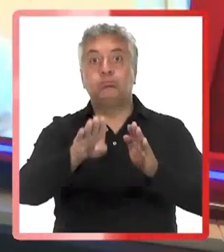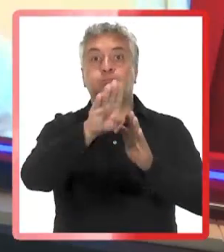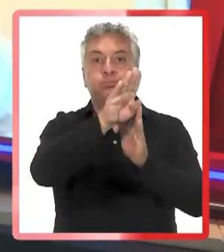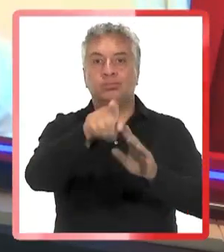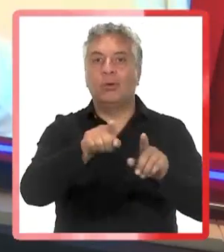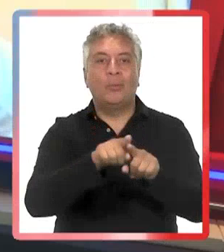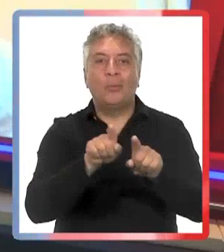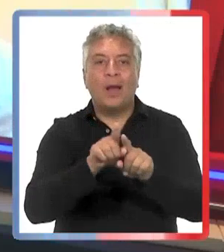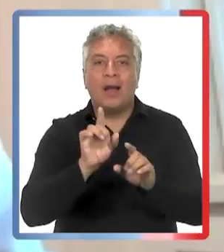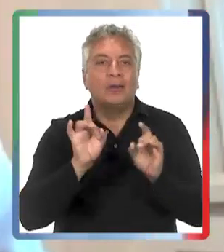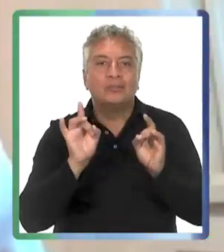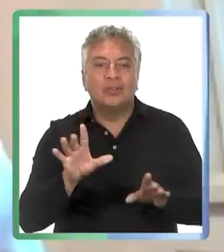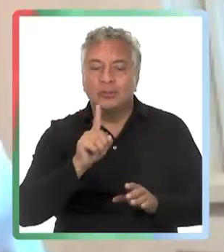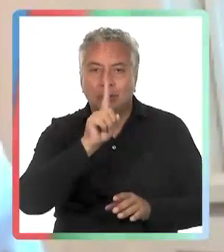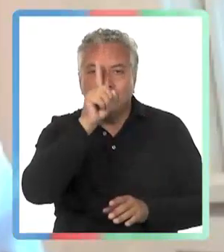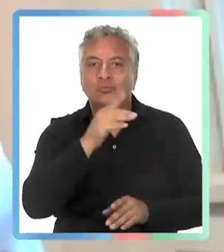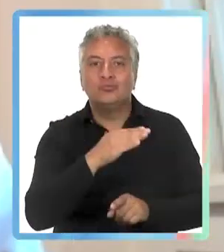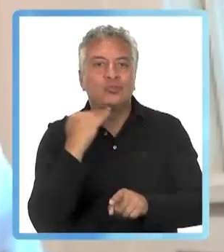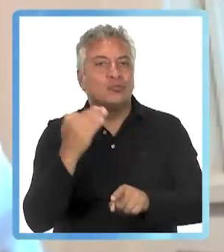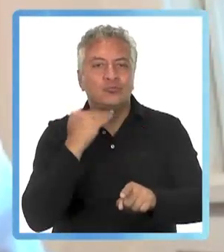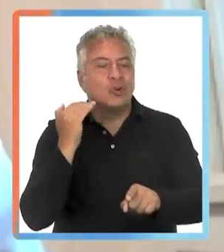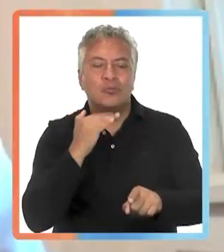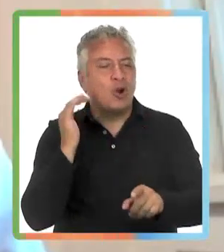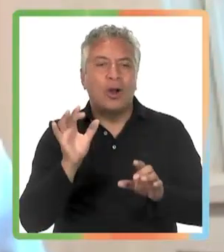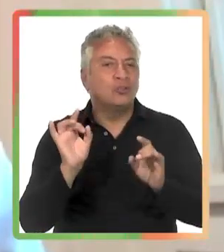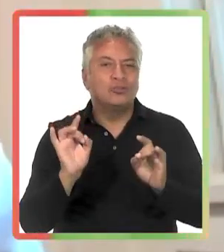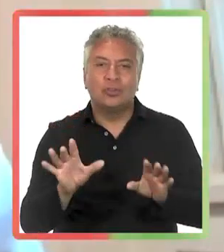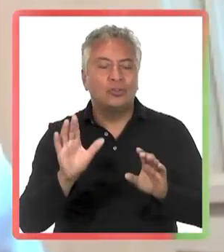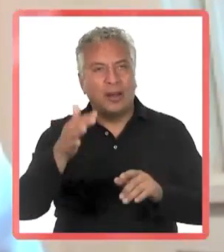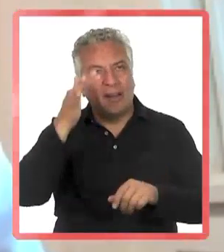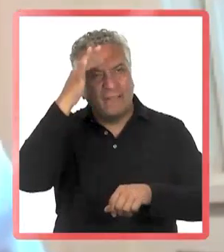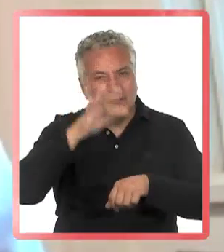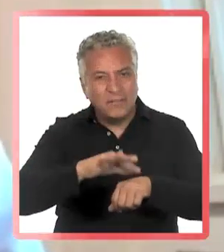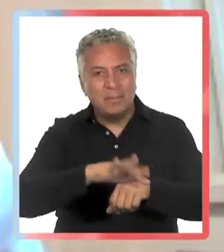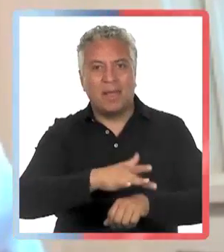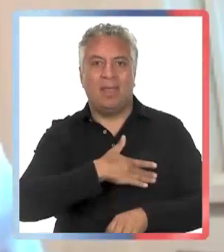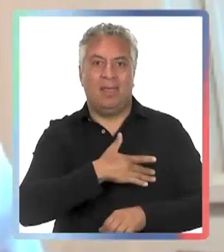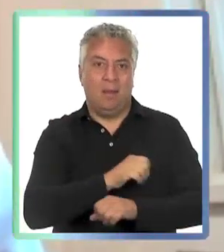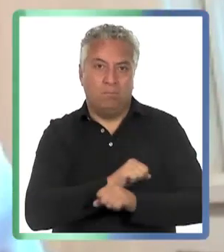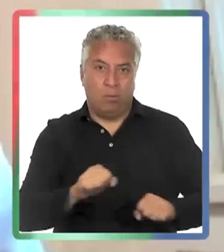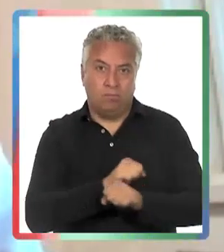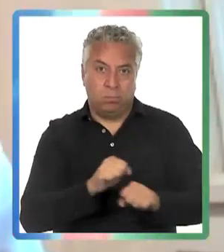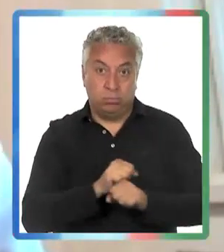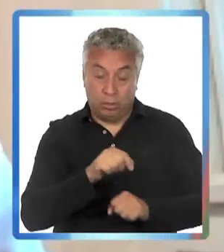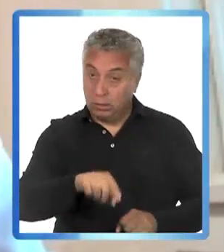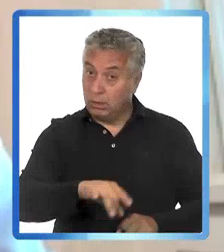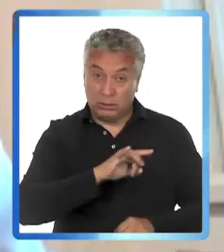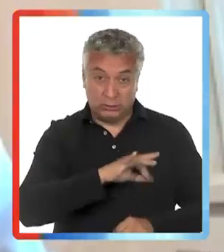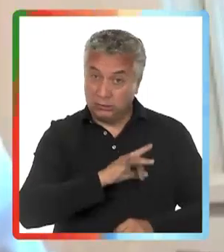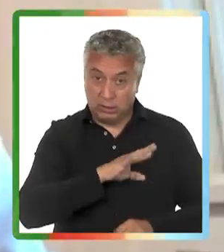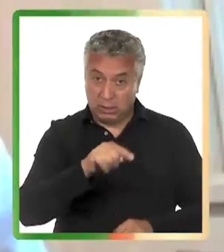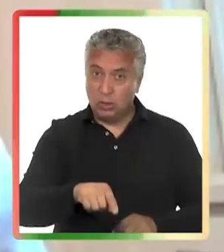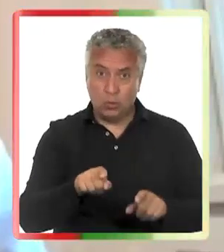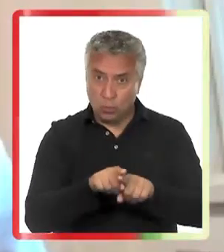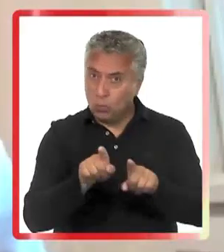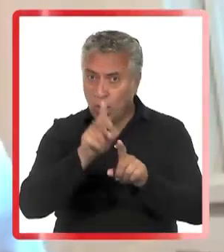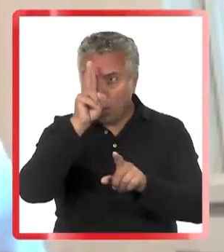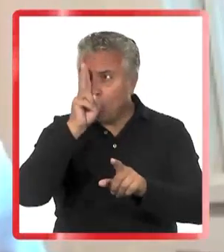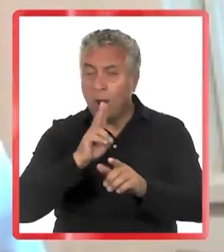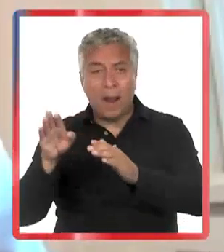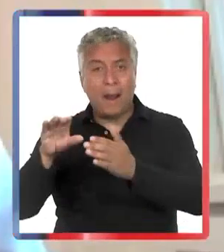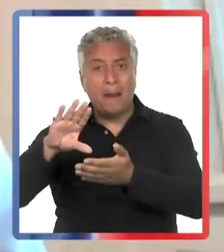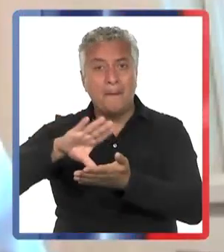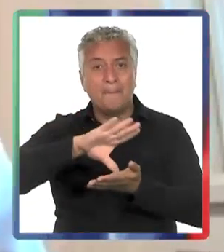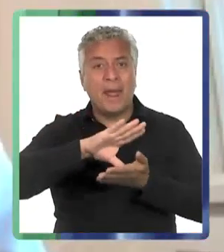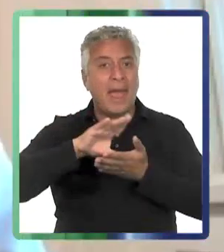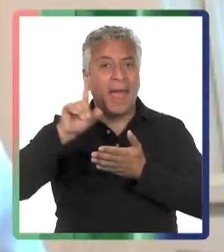superó a la causa habitual de fallecimiento, que son las enfermedades cardiovasculares en nuestro país. Nuestro país se comporta similar a